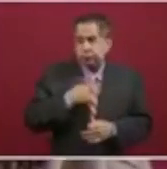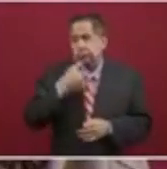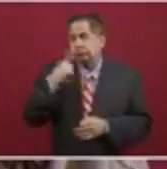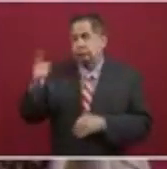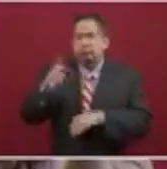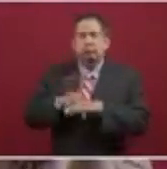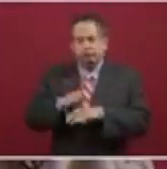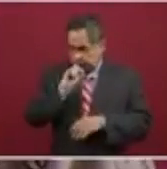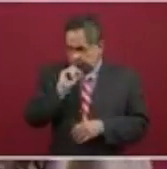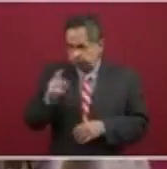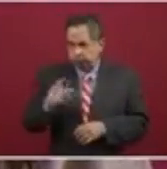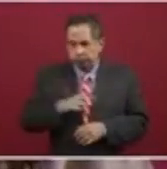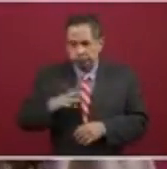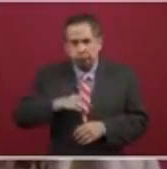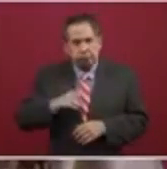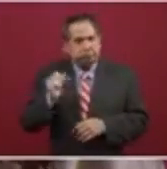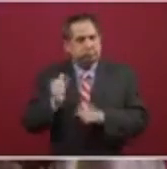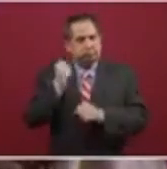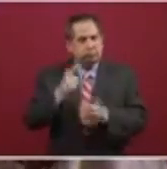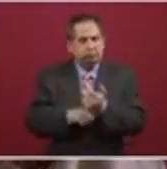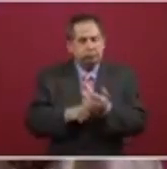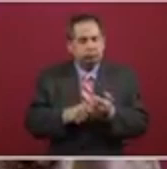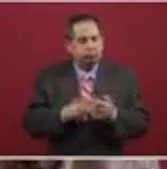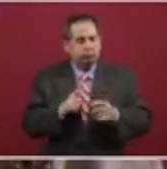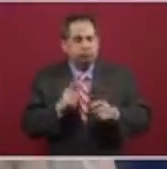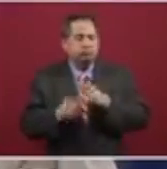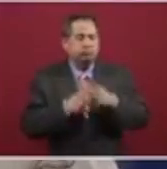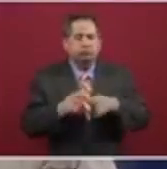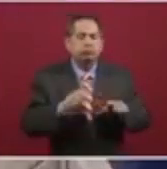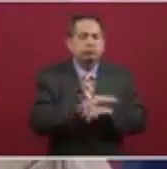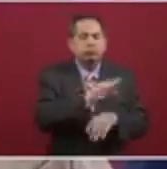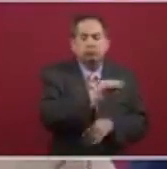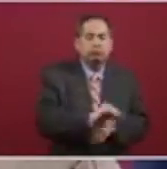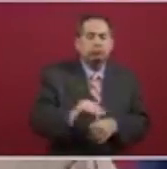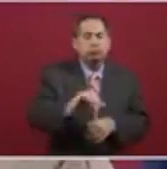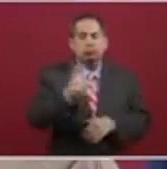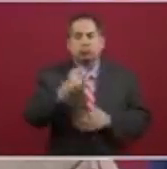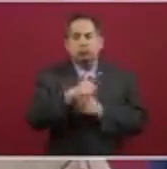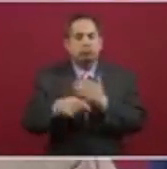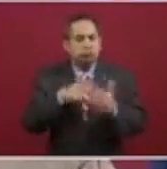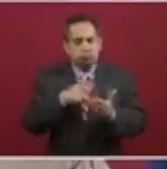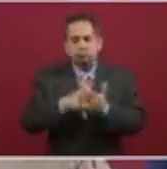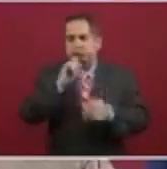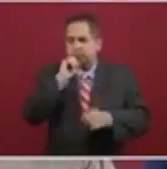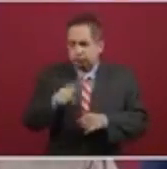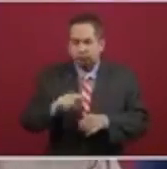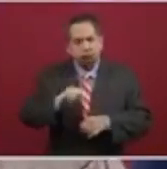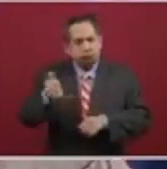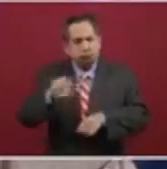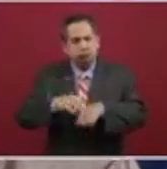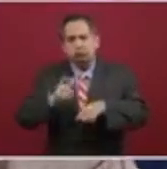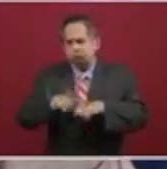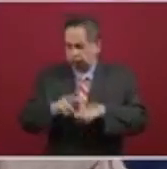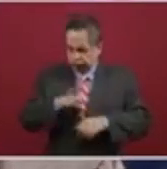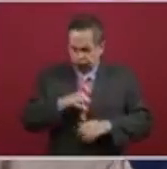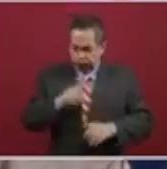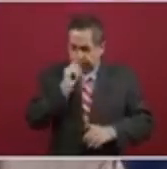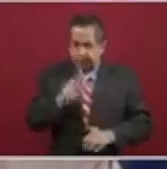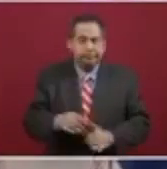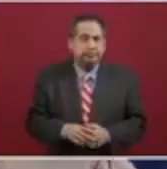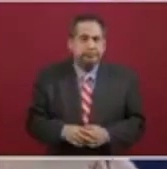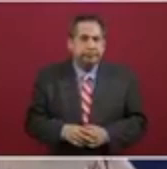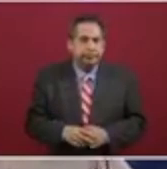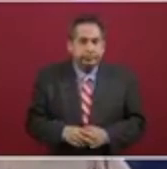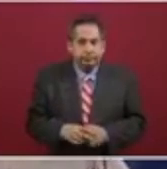también tienen una posibilidad para cambiarse a otro centro de trabajo y tener otro tutor. Entonces, dejar